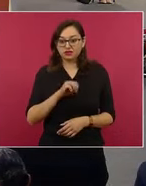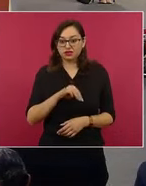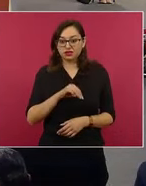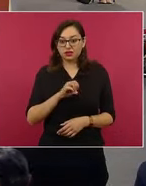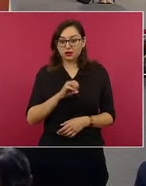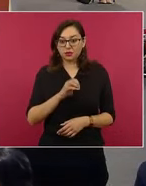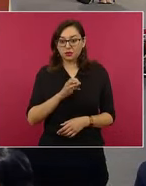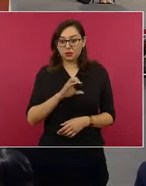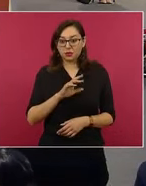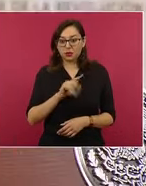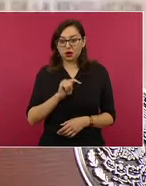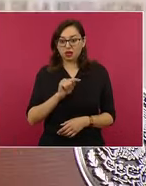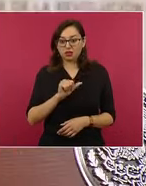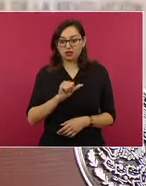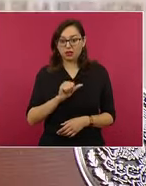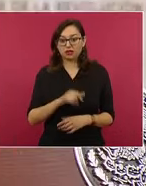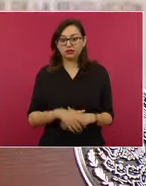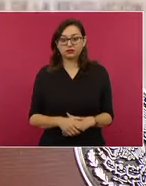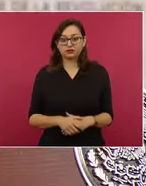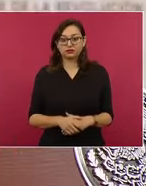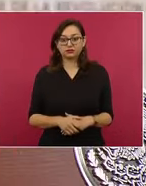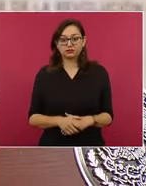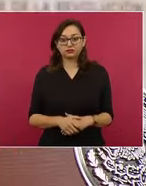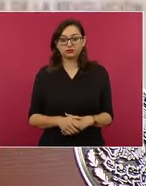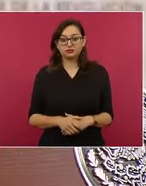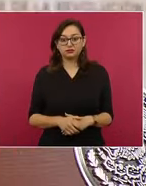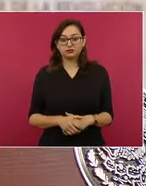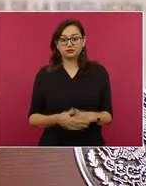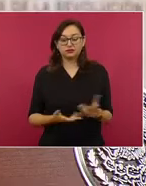el senador de origen cubano, sí,